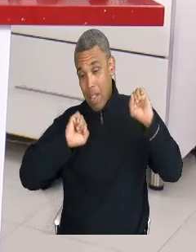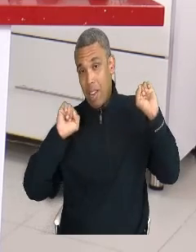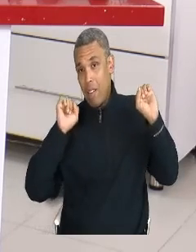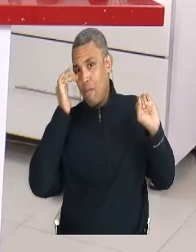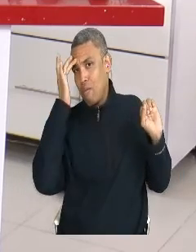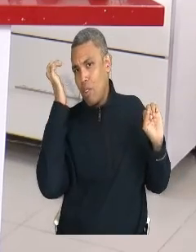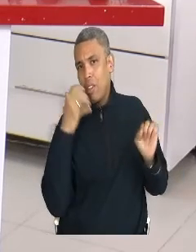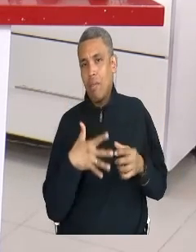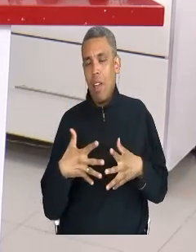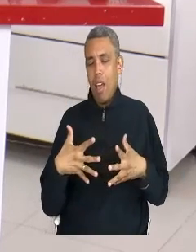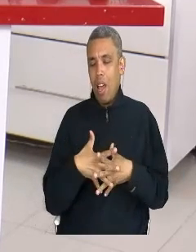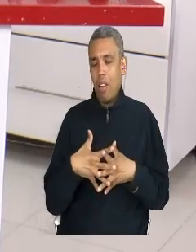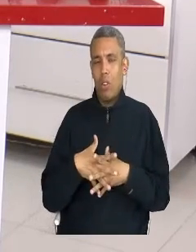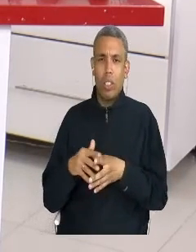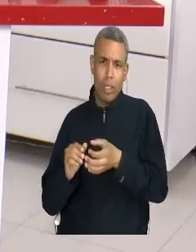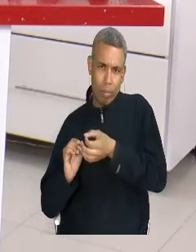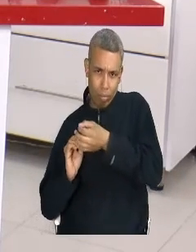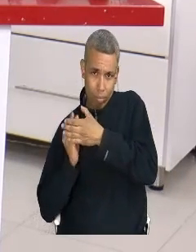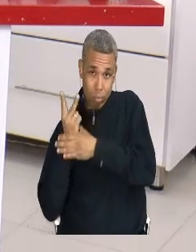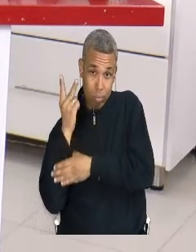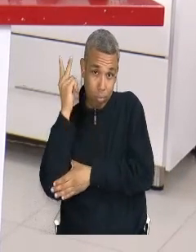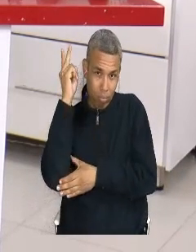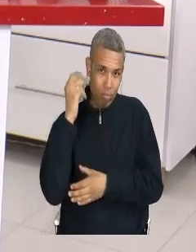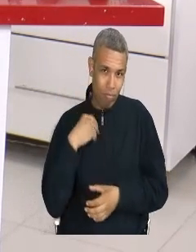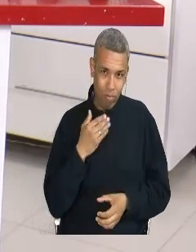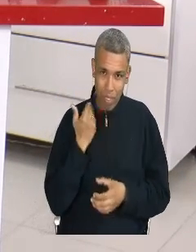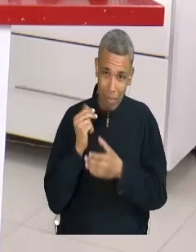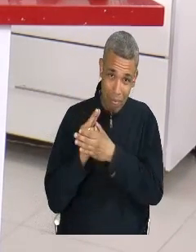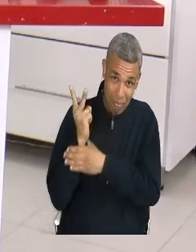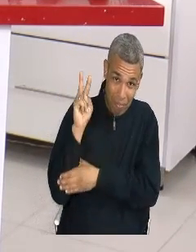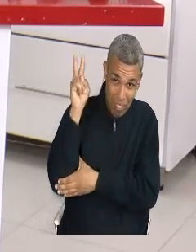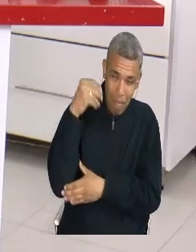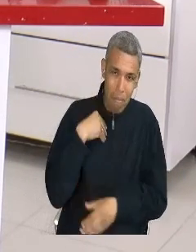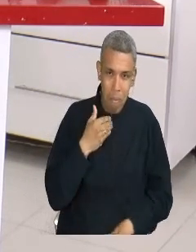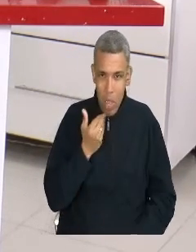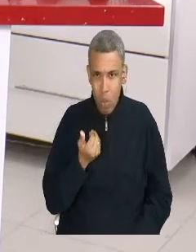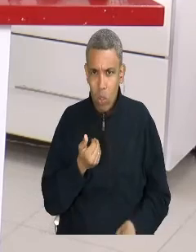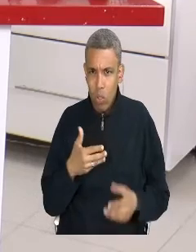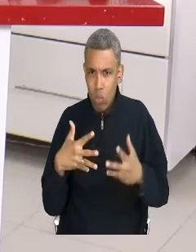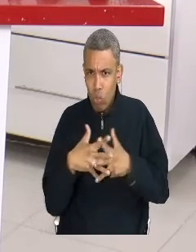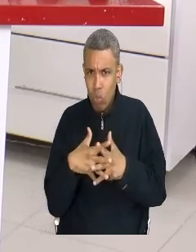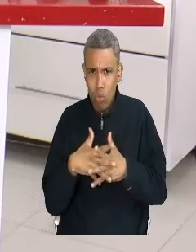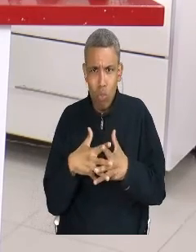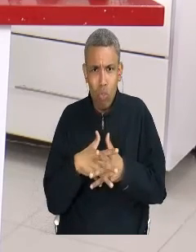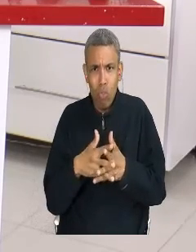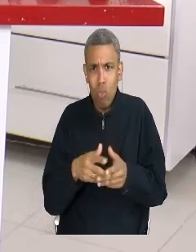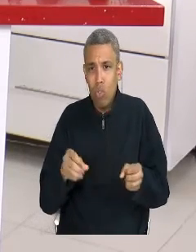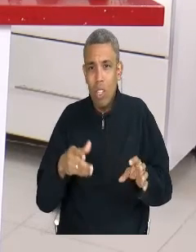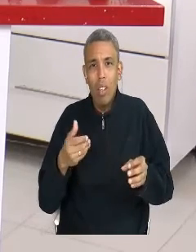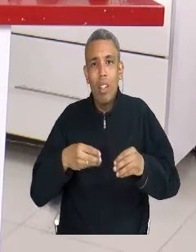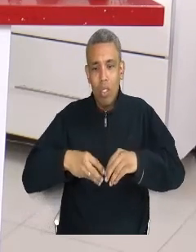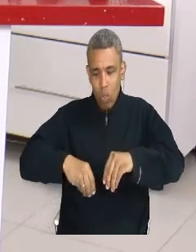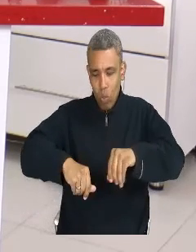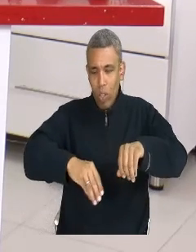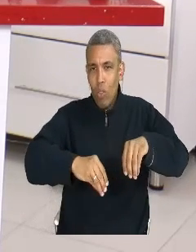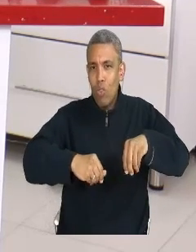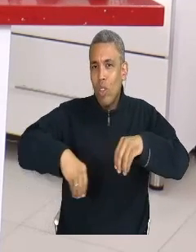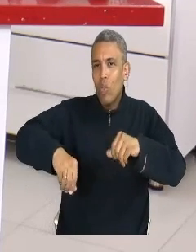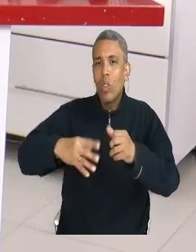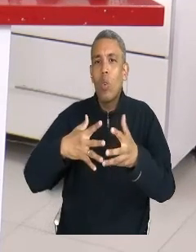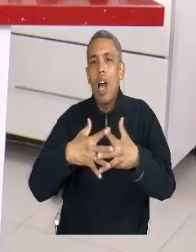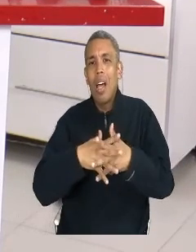arroces compuestos. Entonces, la idea es que el arroz esté, mira, sueltico. No sé si me colabora Paula